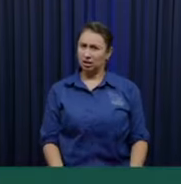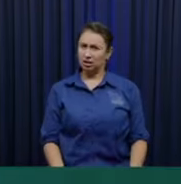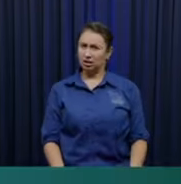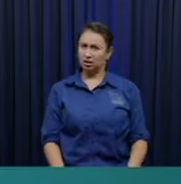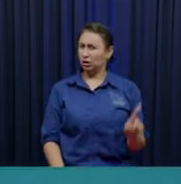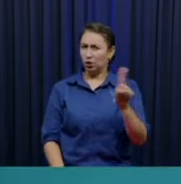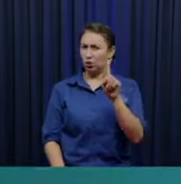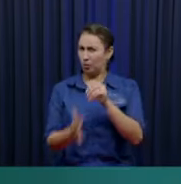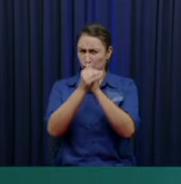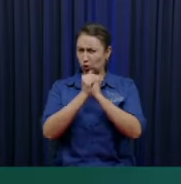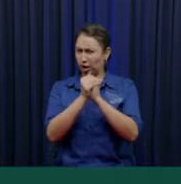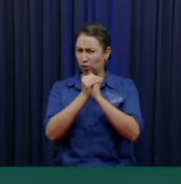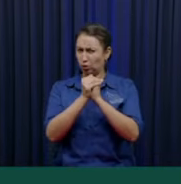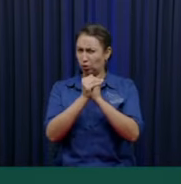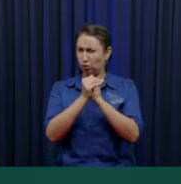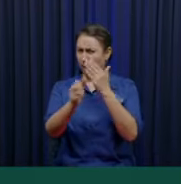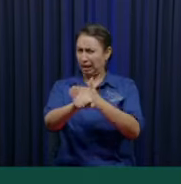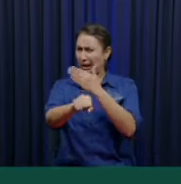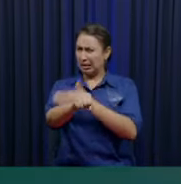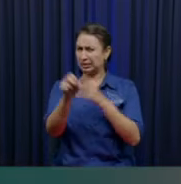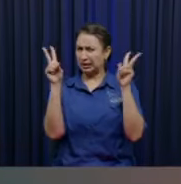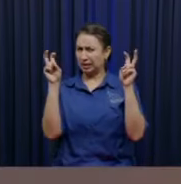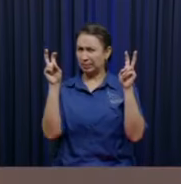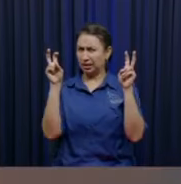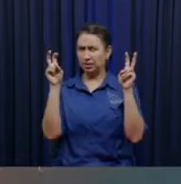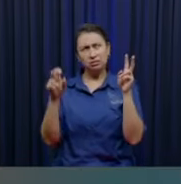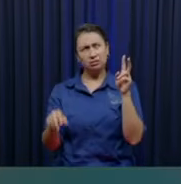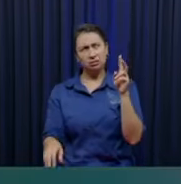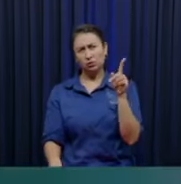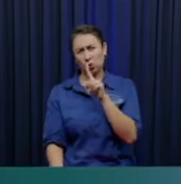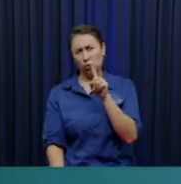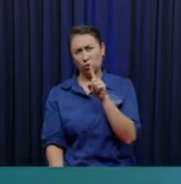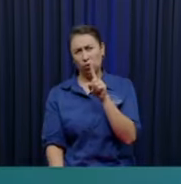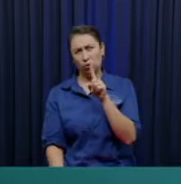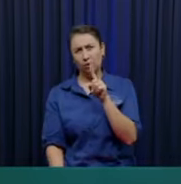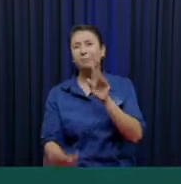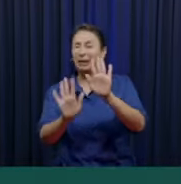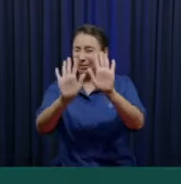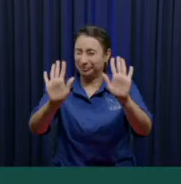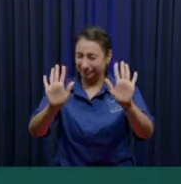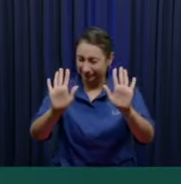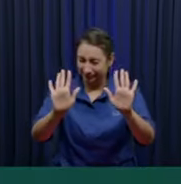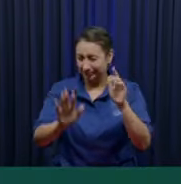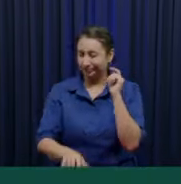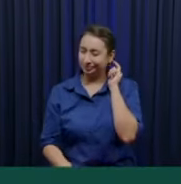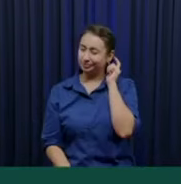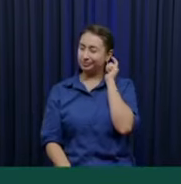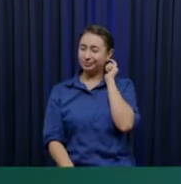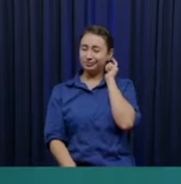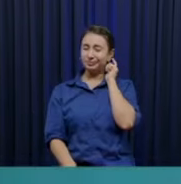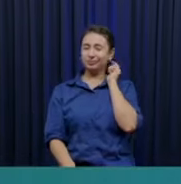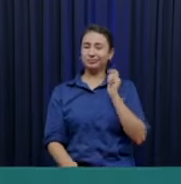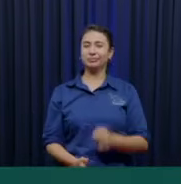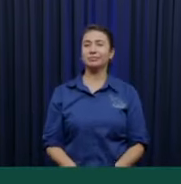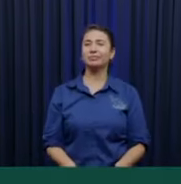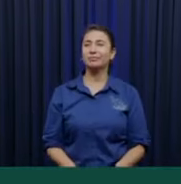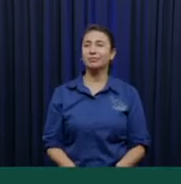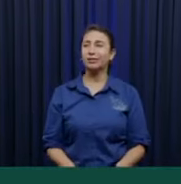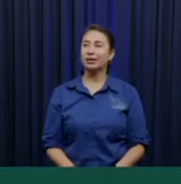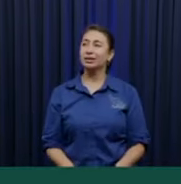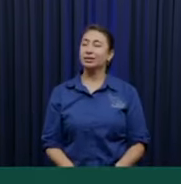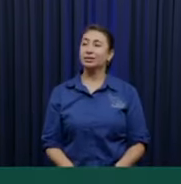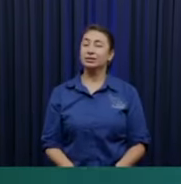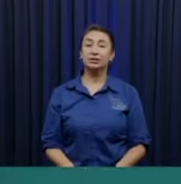sí? Ya, es que como pasamos orando se me olvida. Ya vamos a orar, tranquilos. Halal quiere